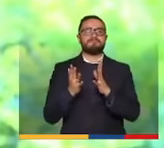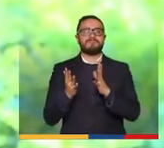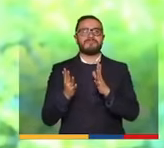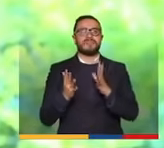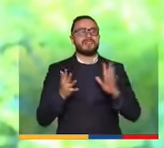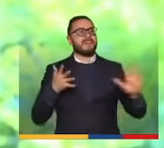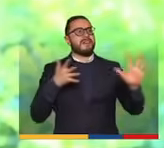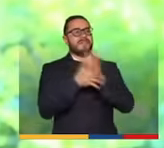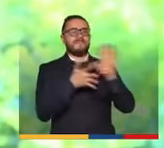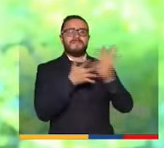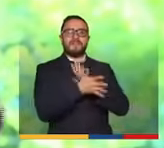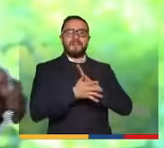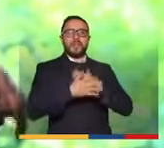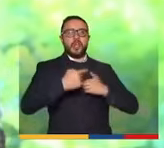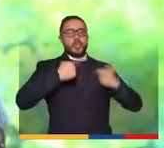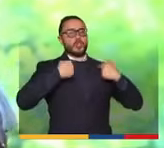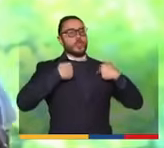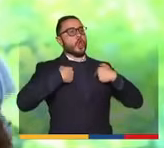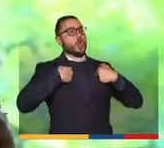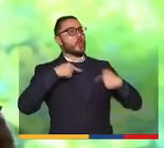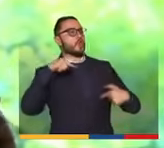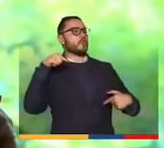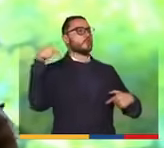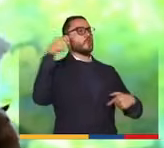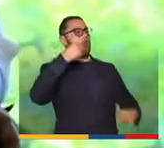soy tu tormento.